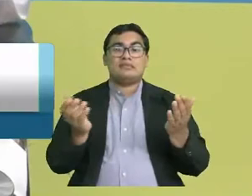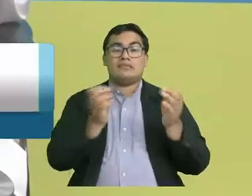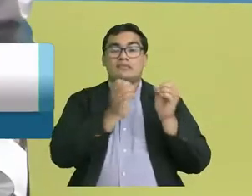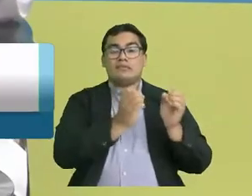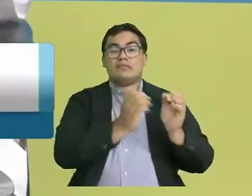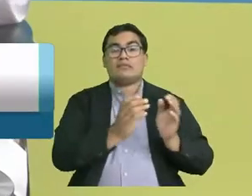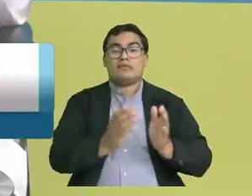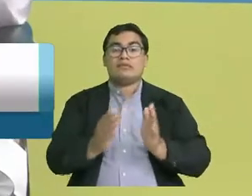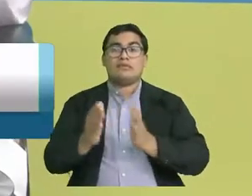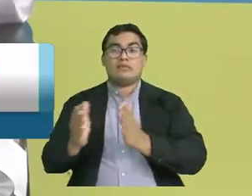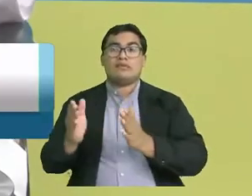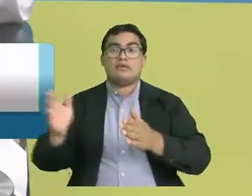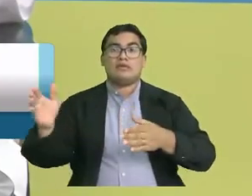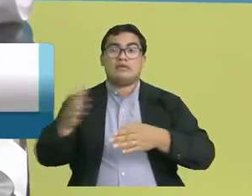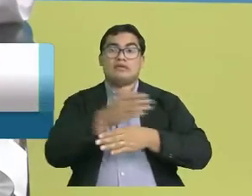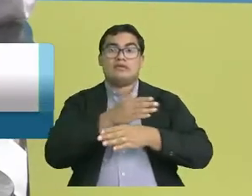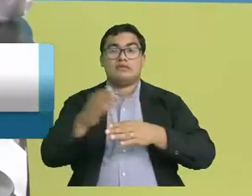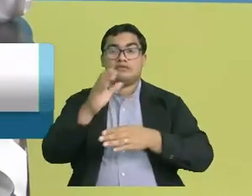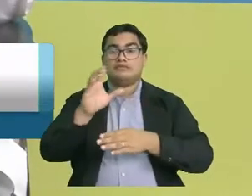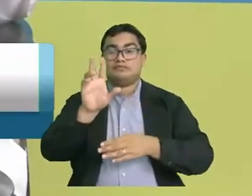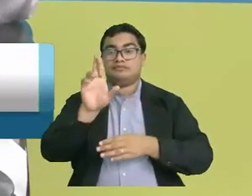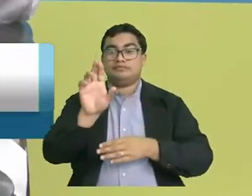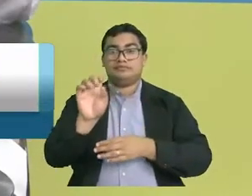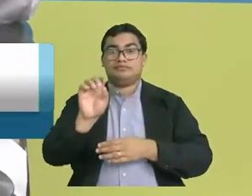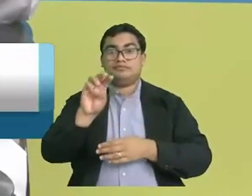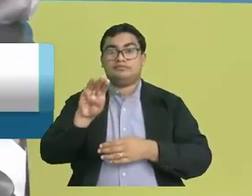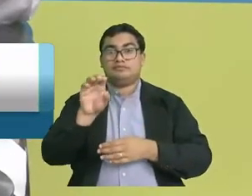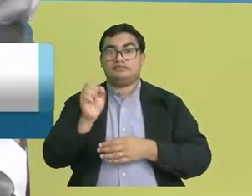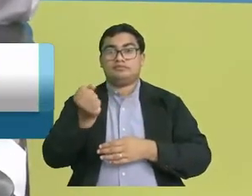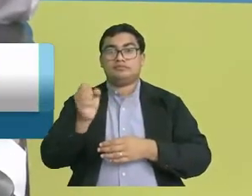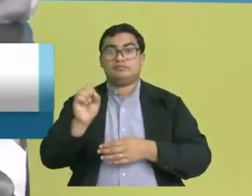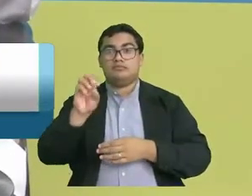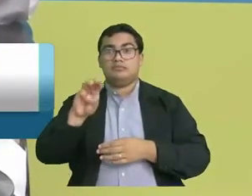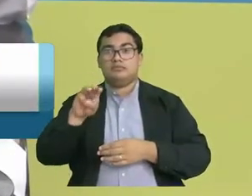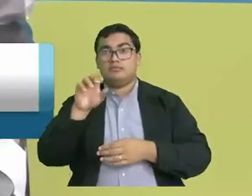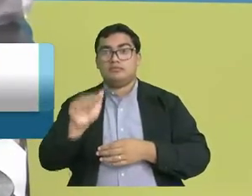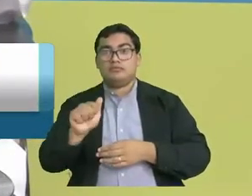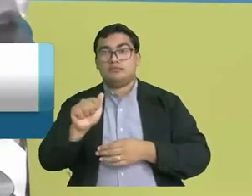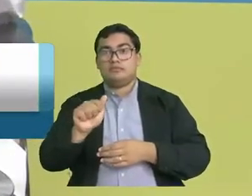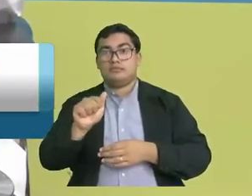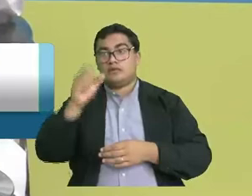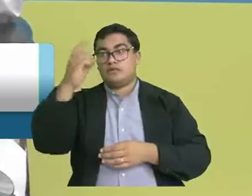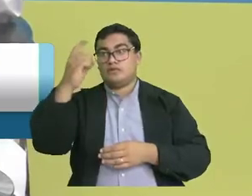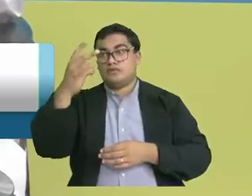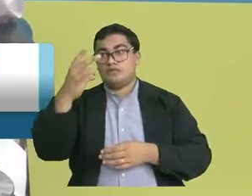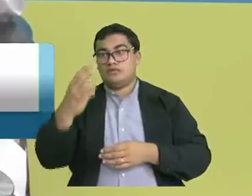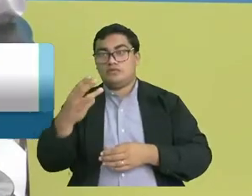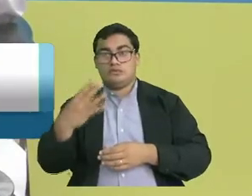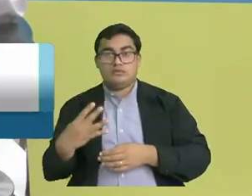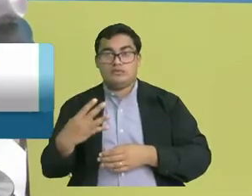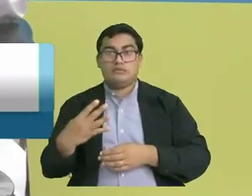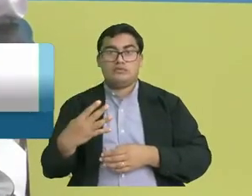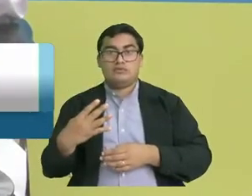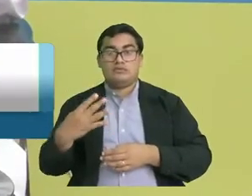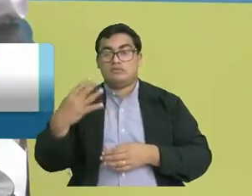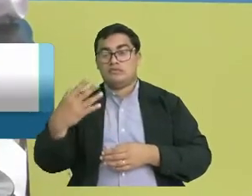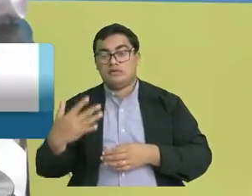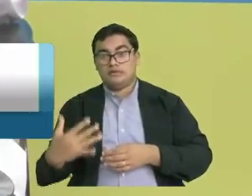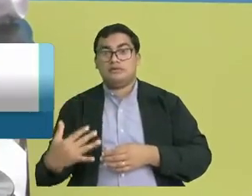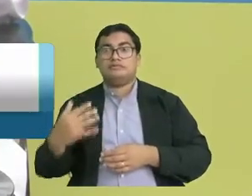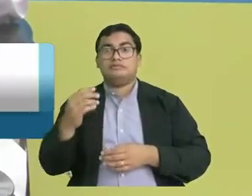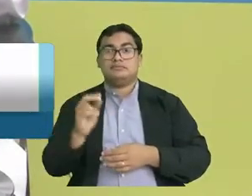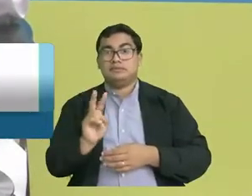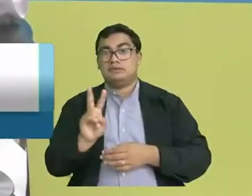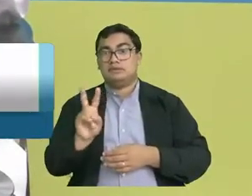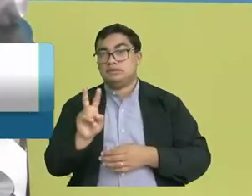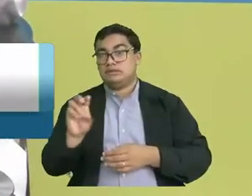en base al tamaño del cromosoma. Los primeros son los más grandes, el 1, el 2, el 3, el 4, y los últimos son los